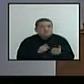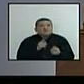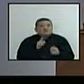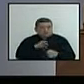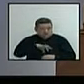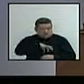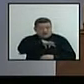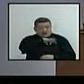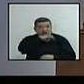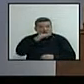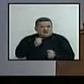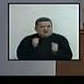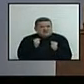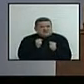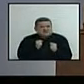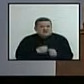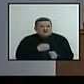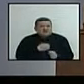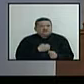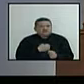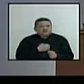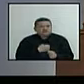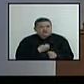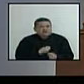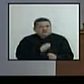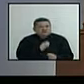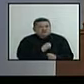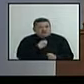sufre. Pero luego